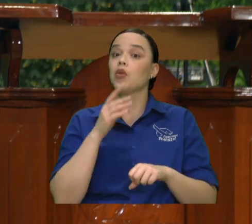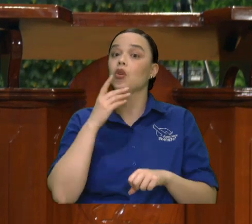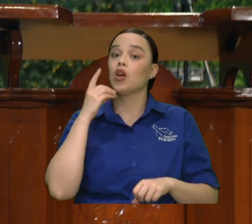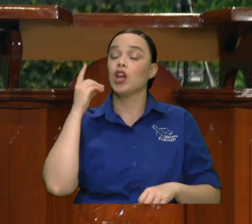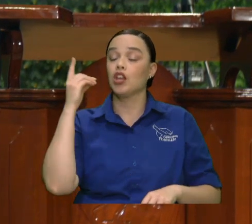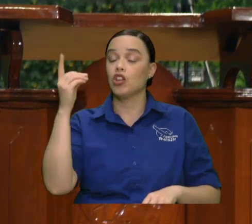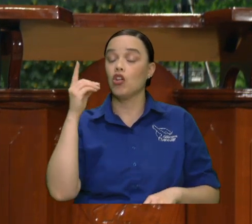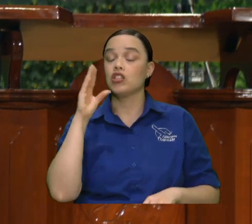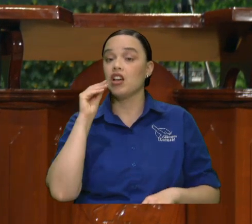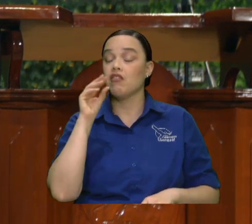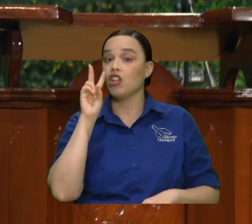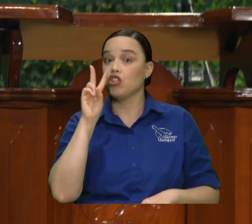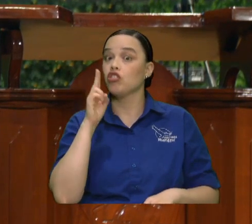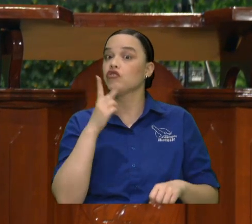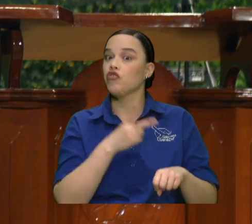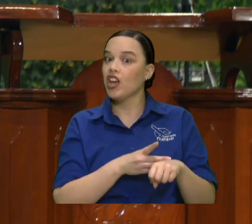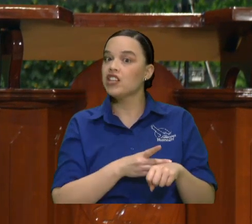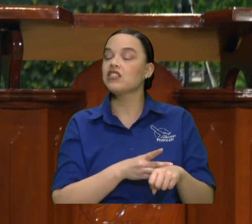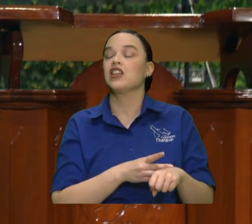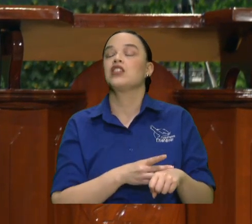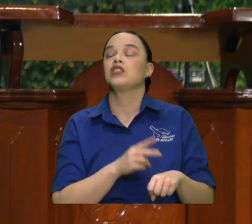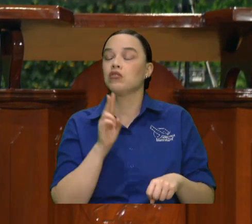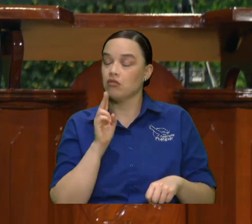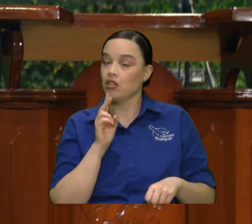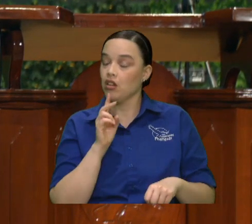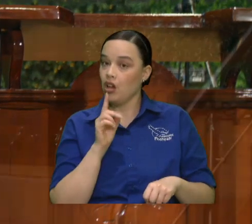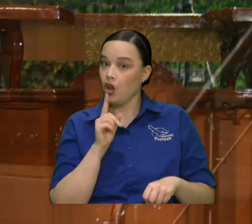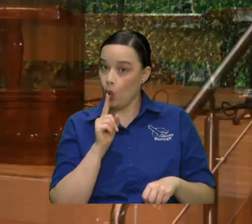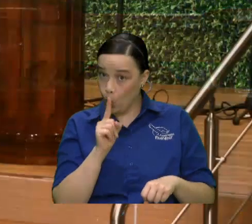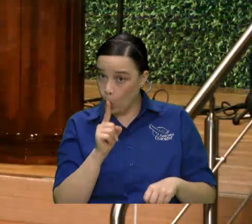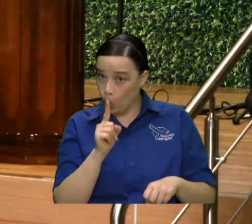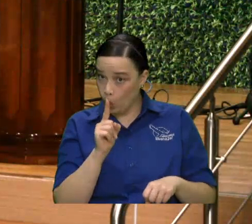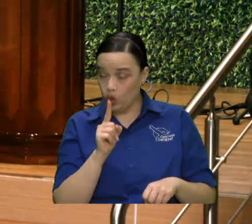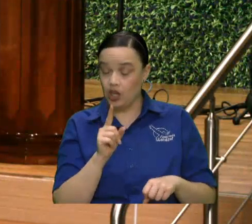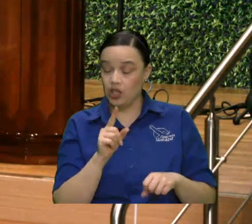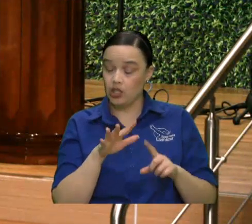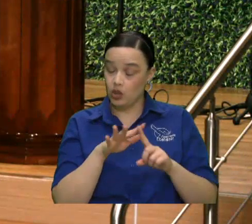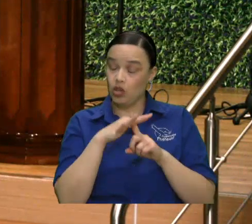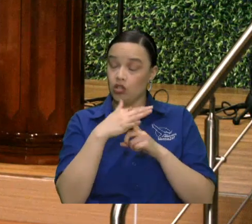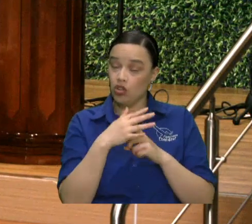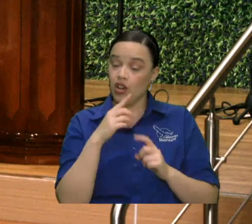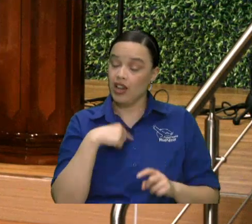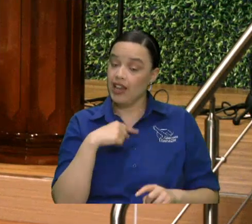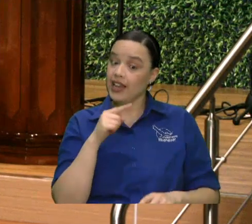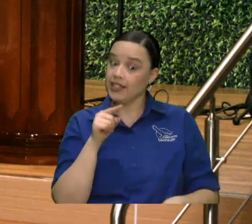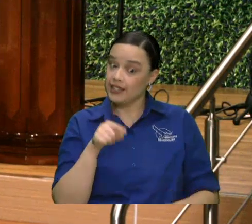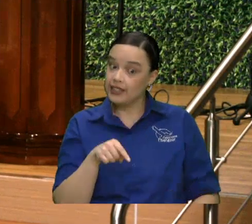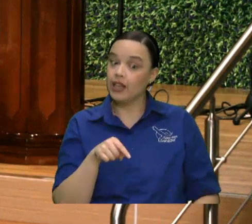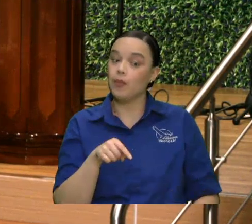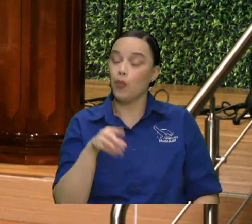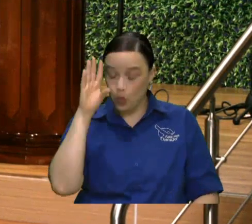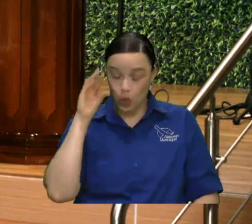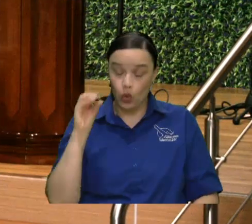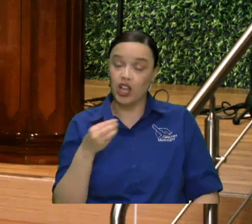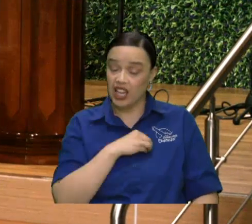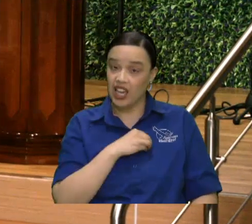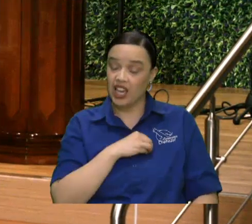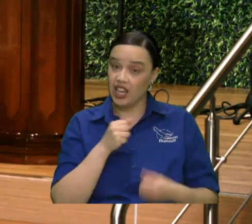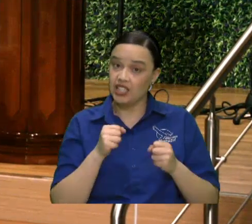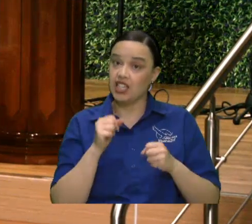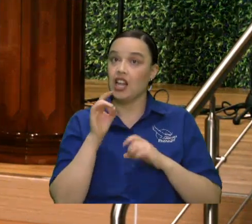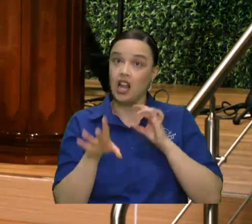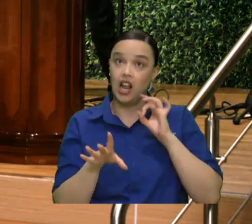asunto es porque está está pendiente de si quiere hacer algo fíjese como